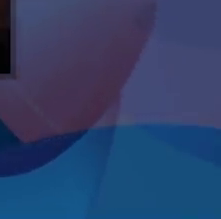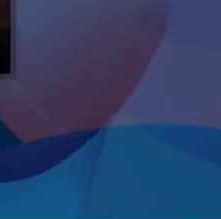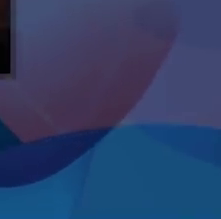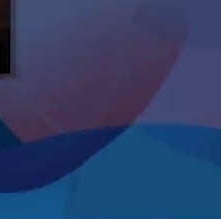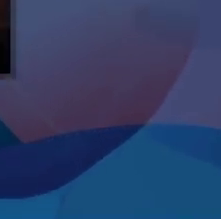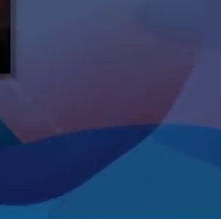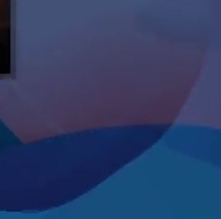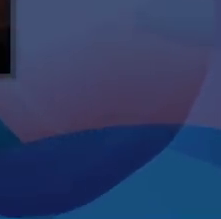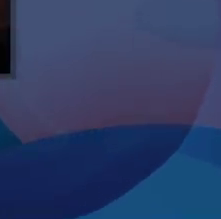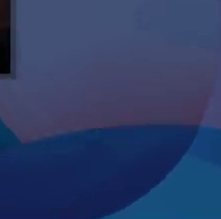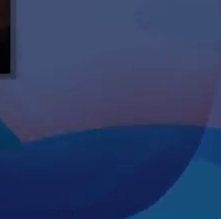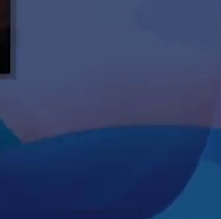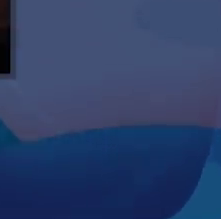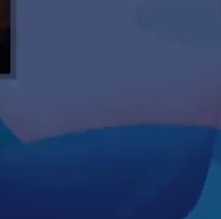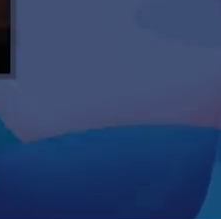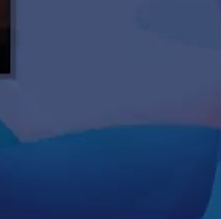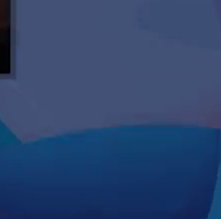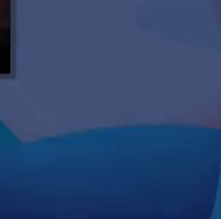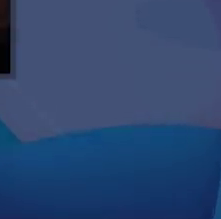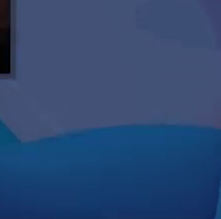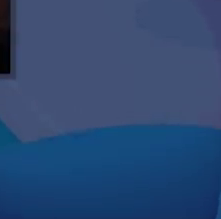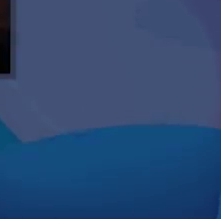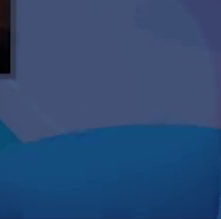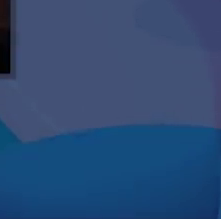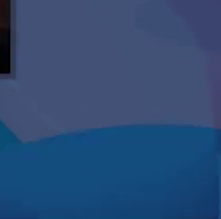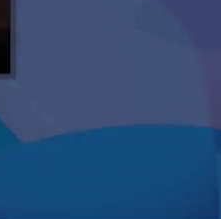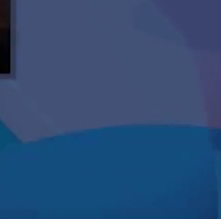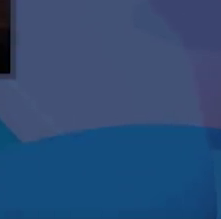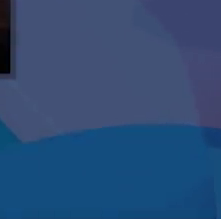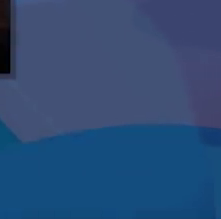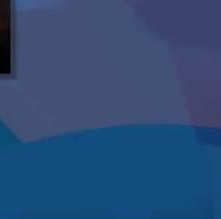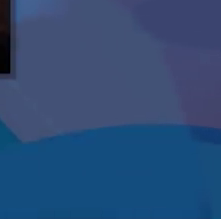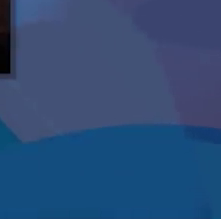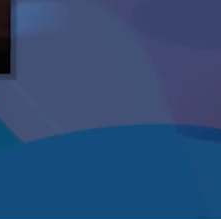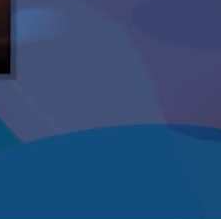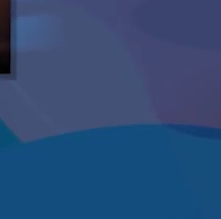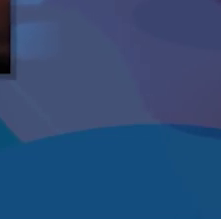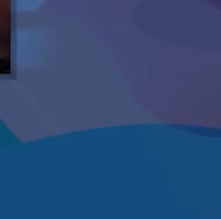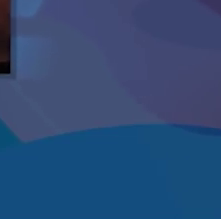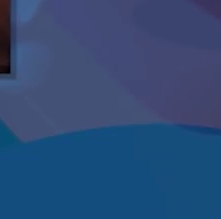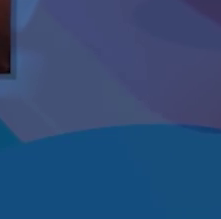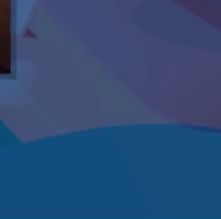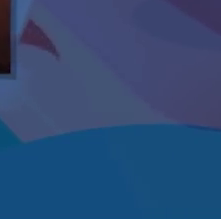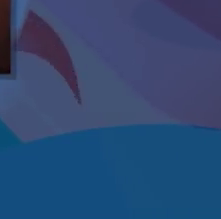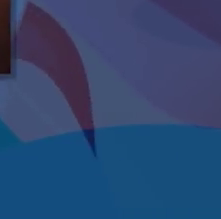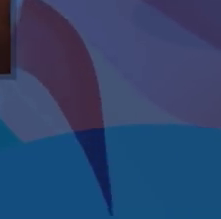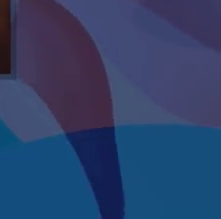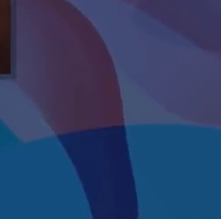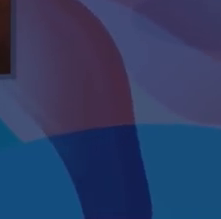César! ¡Misericordia! ¡Entonces, que abren las manos por ti!